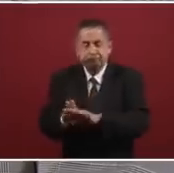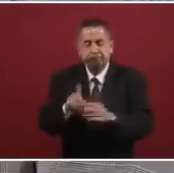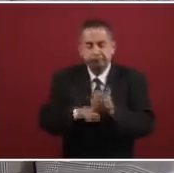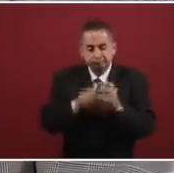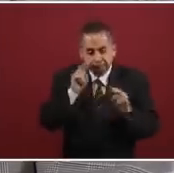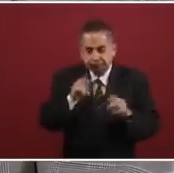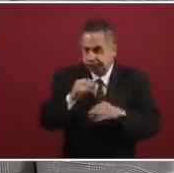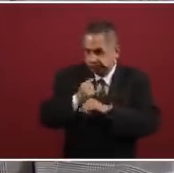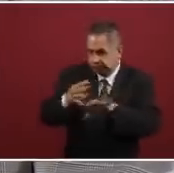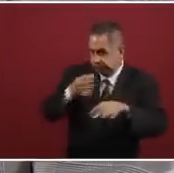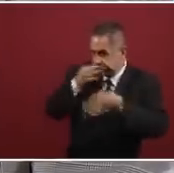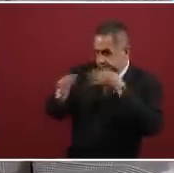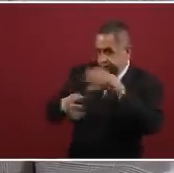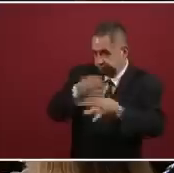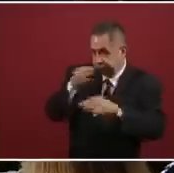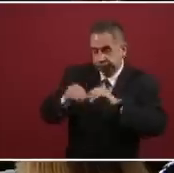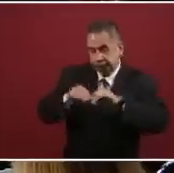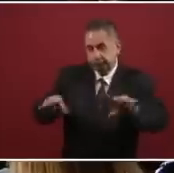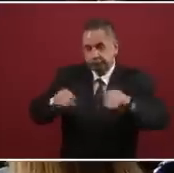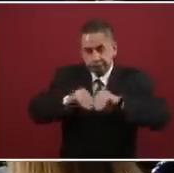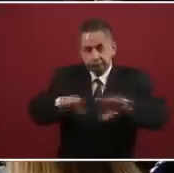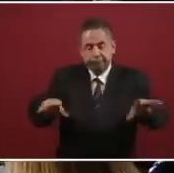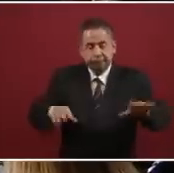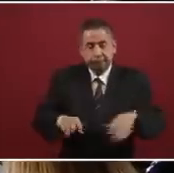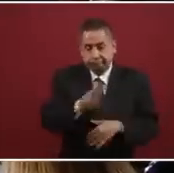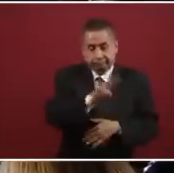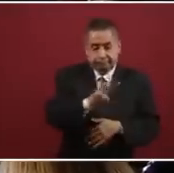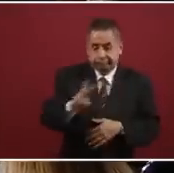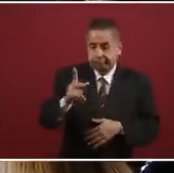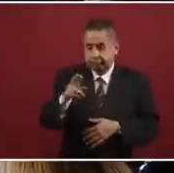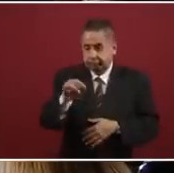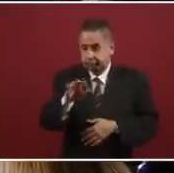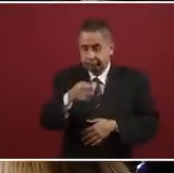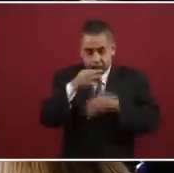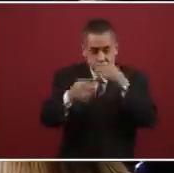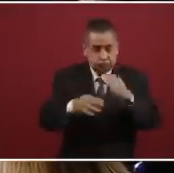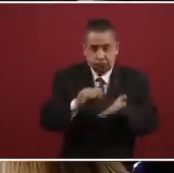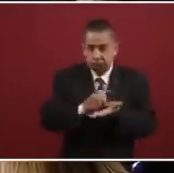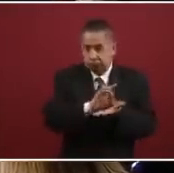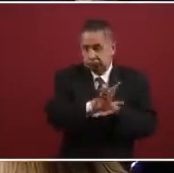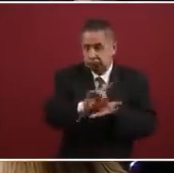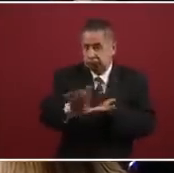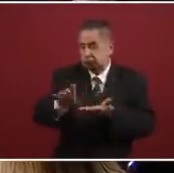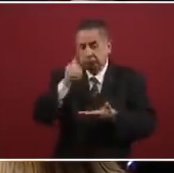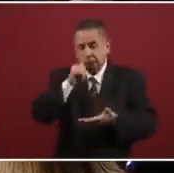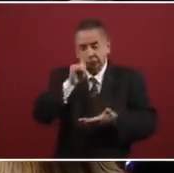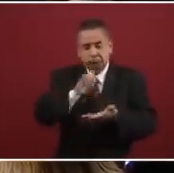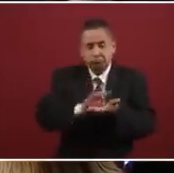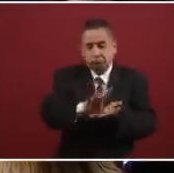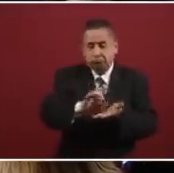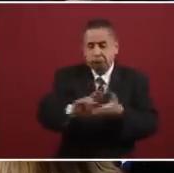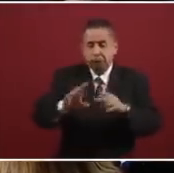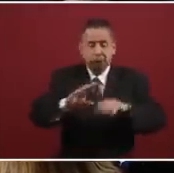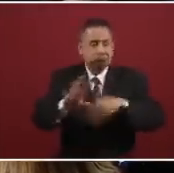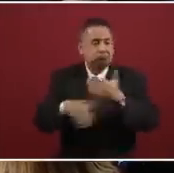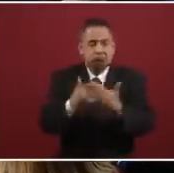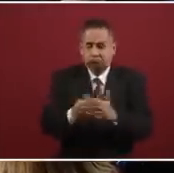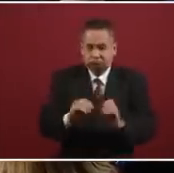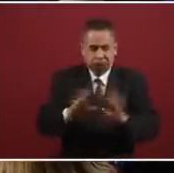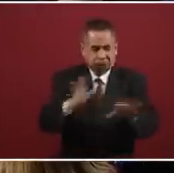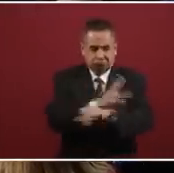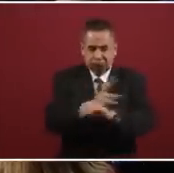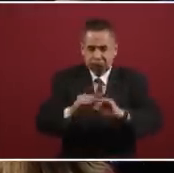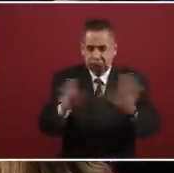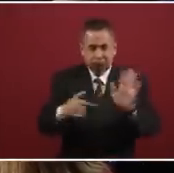estado informando, la información está en la página de Profeco y se las hacemos llegar a todos los medios de comunicación con total